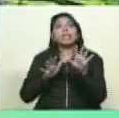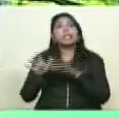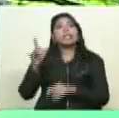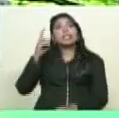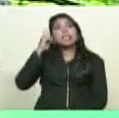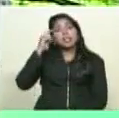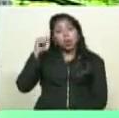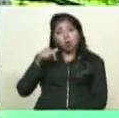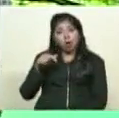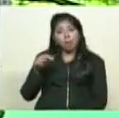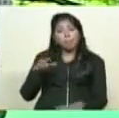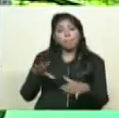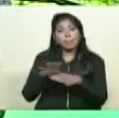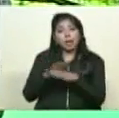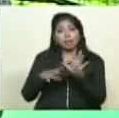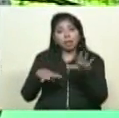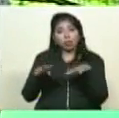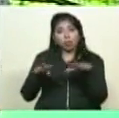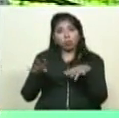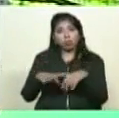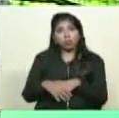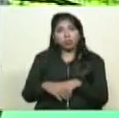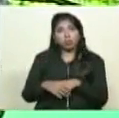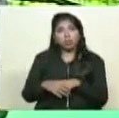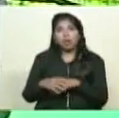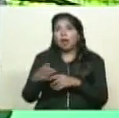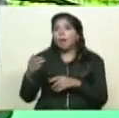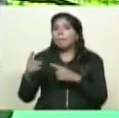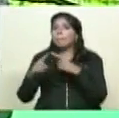martes 14, ¿verdad? Más 15,